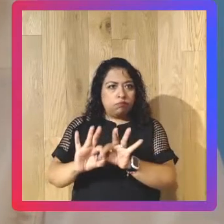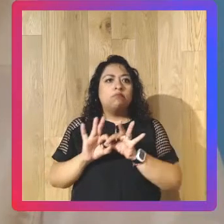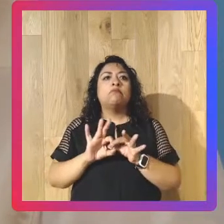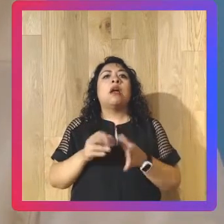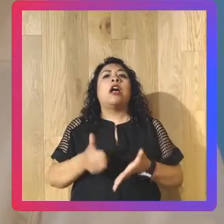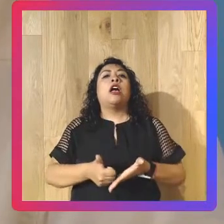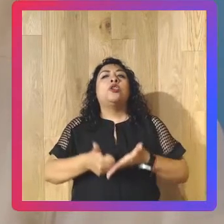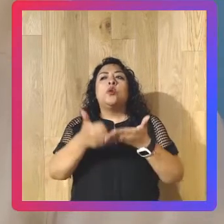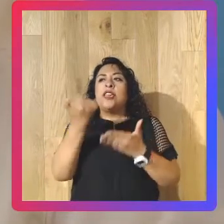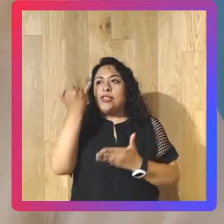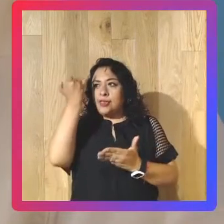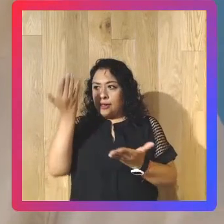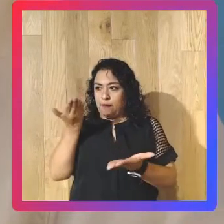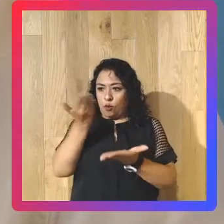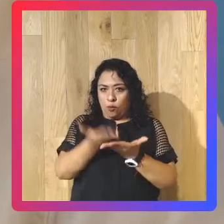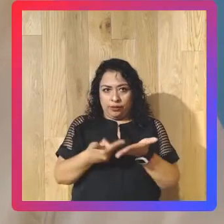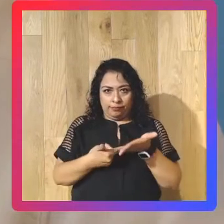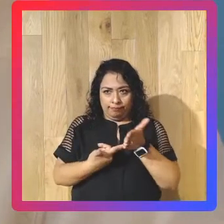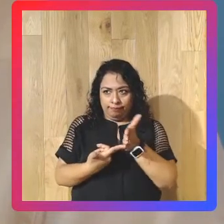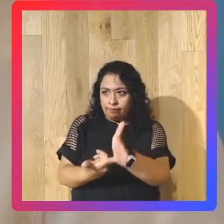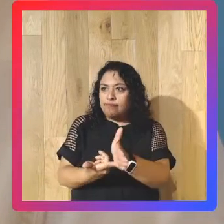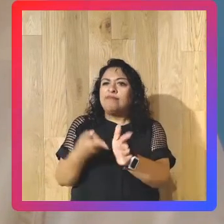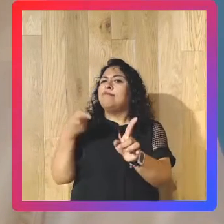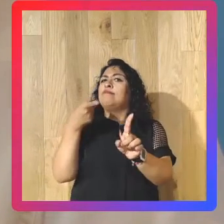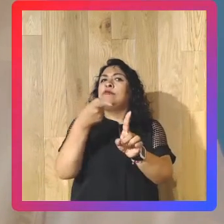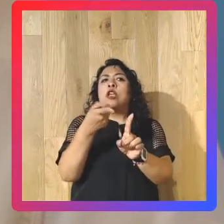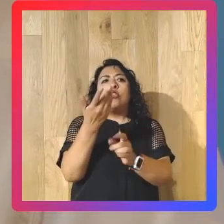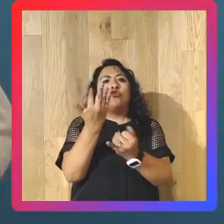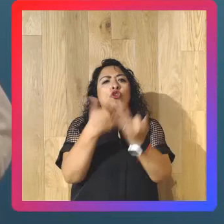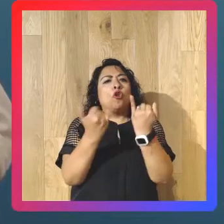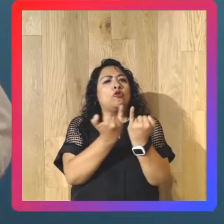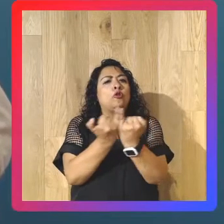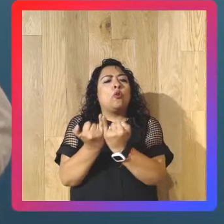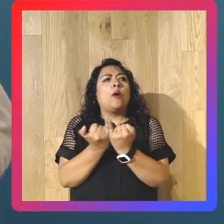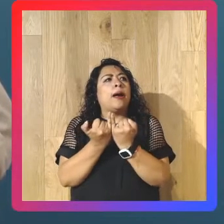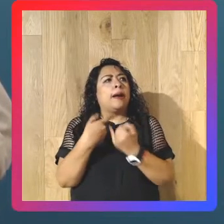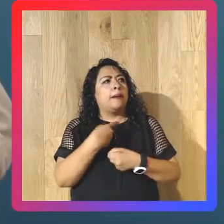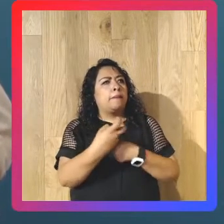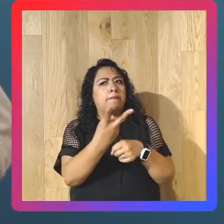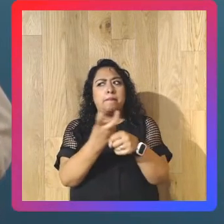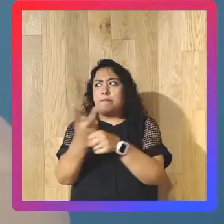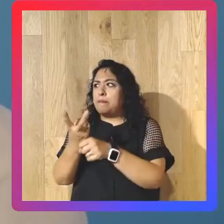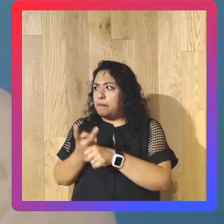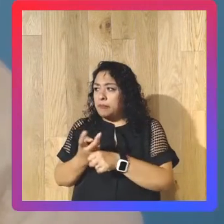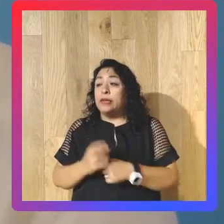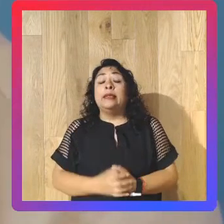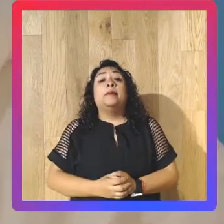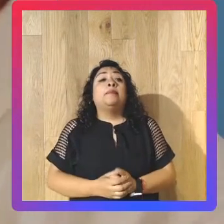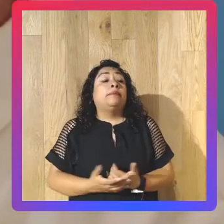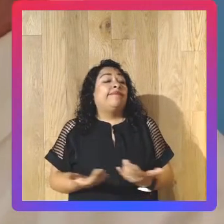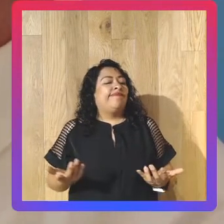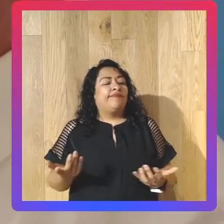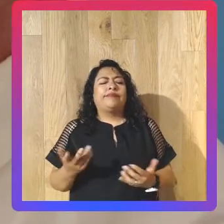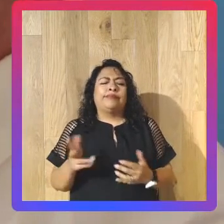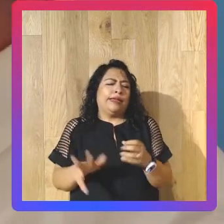poner las ideas sobre la mesa, con un propósito común que nos convoque a todos. Es